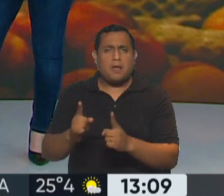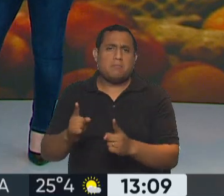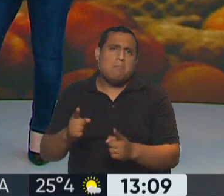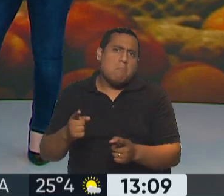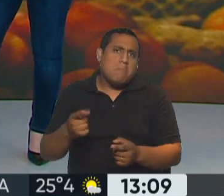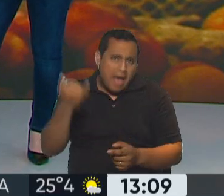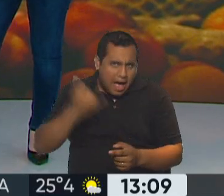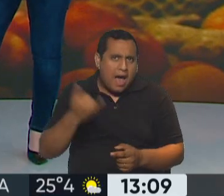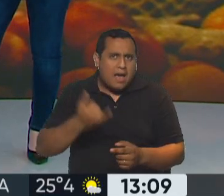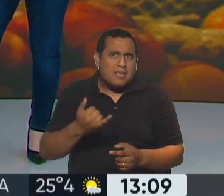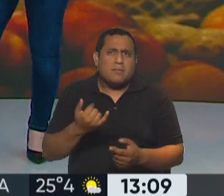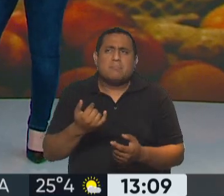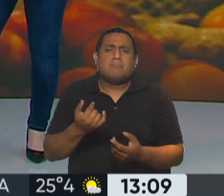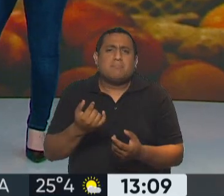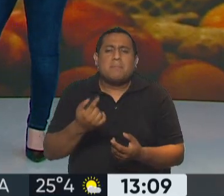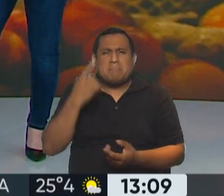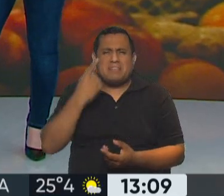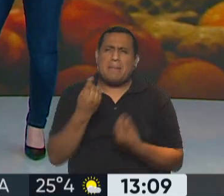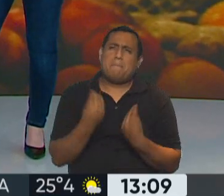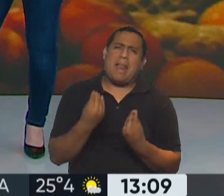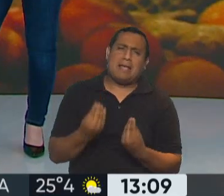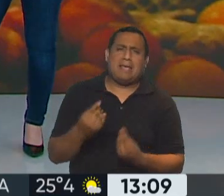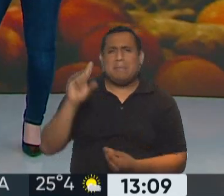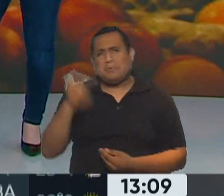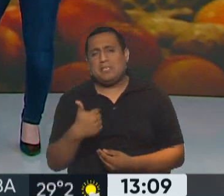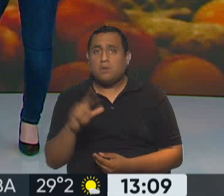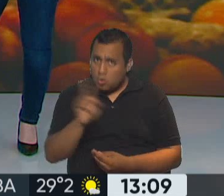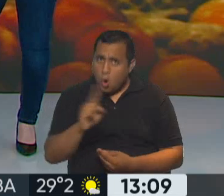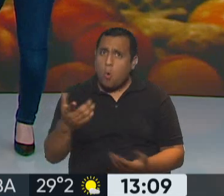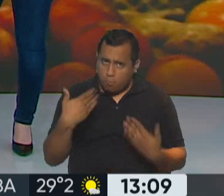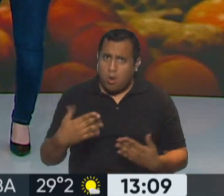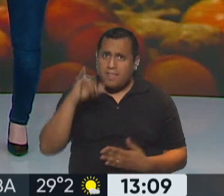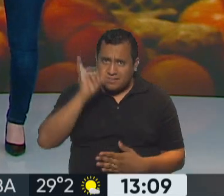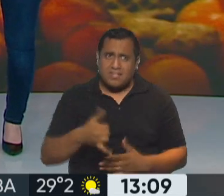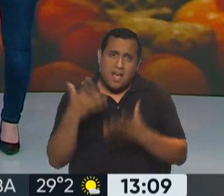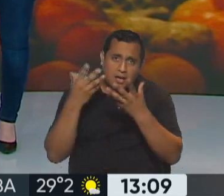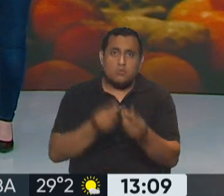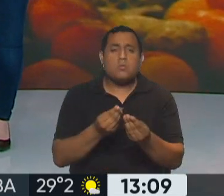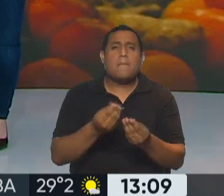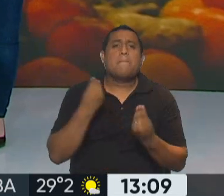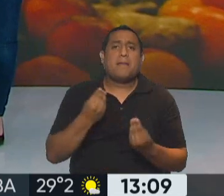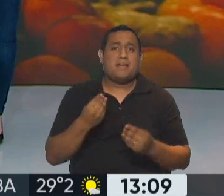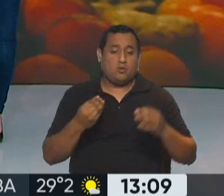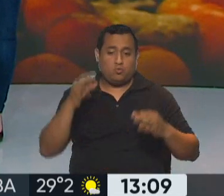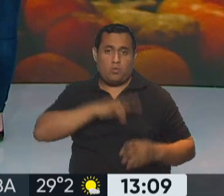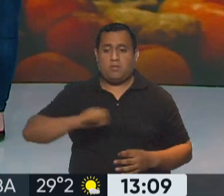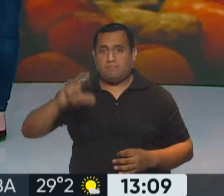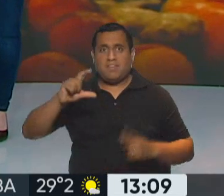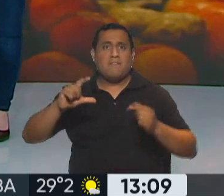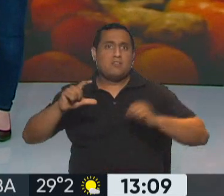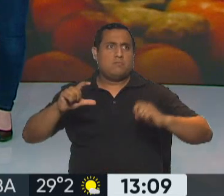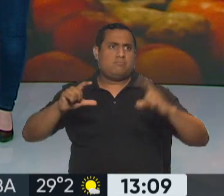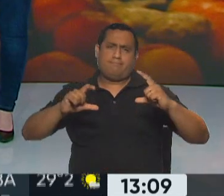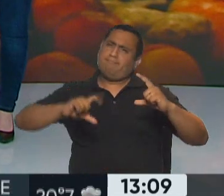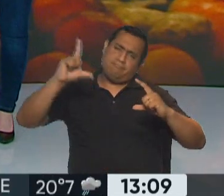fija tiene sentido, no es una locura y podría ayudarnos a ganarle a la inflación en un contexto en el cual